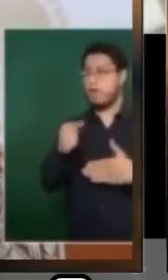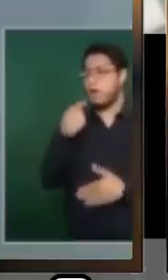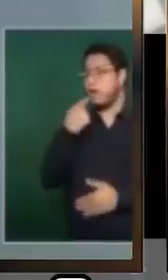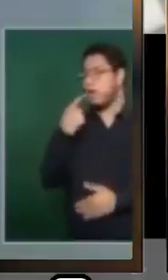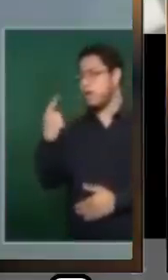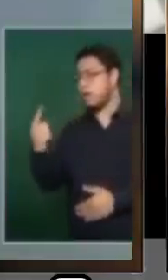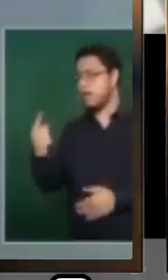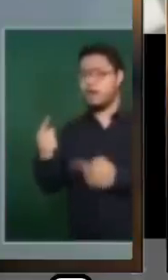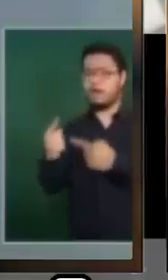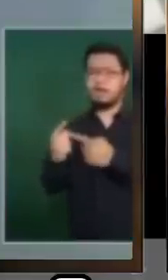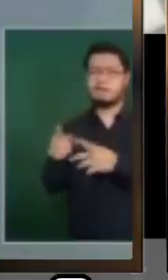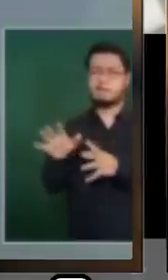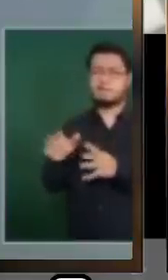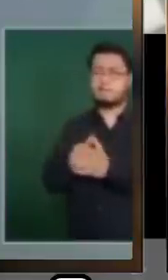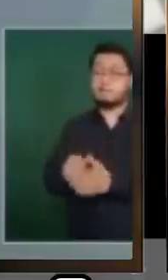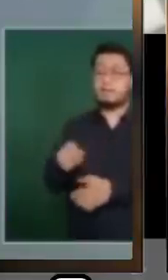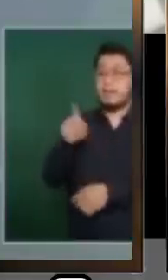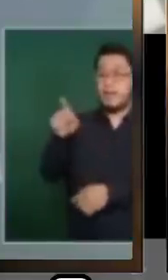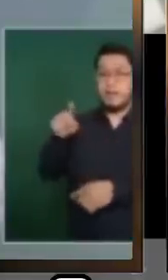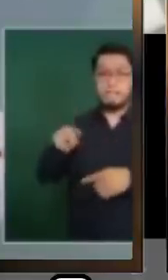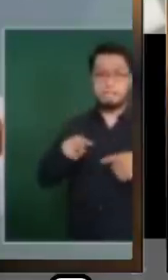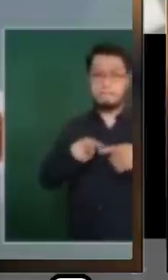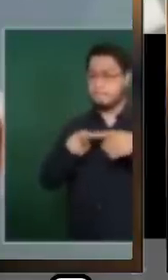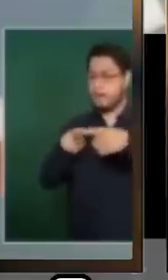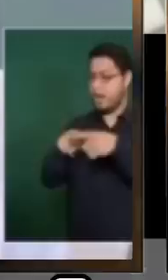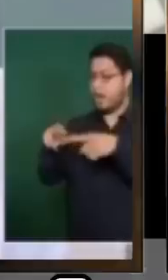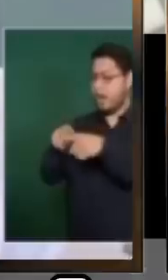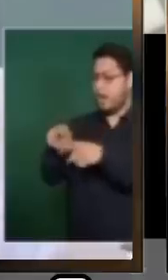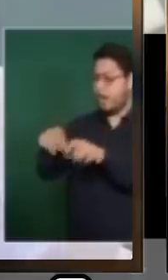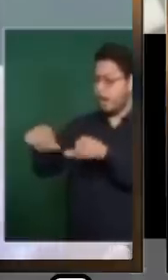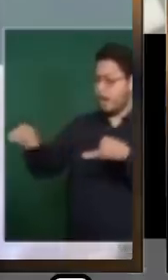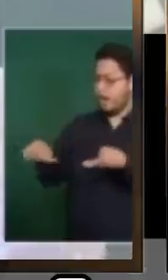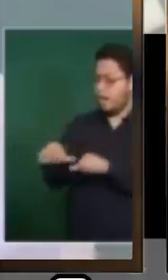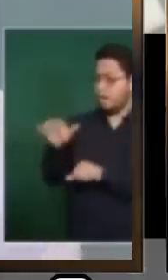en plazas el que prohíban